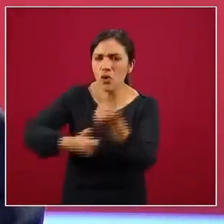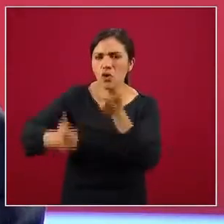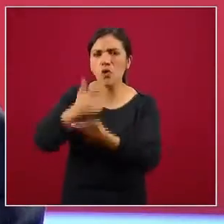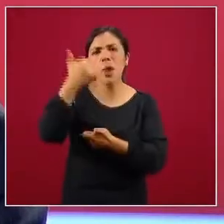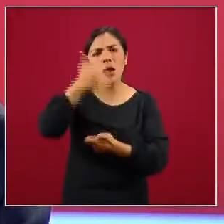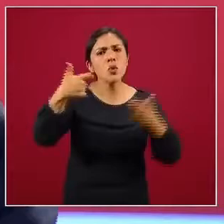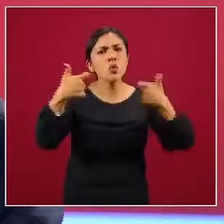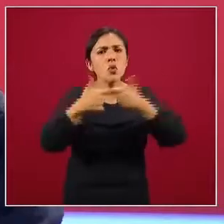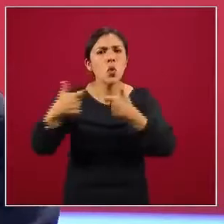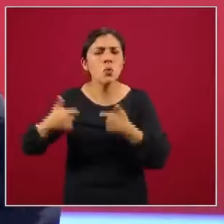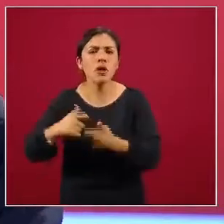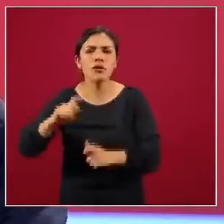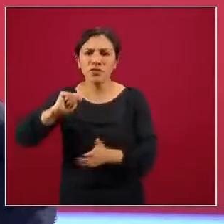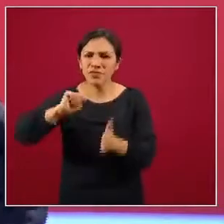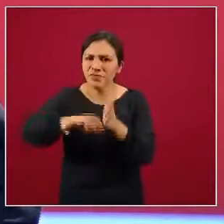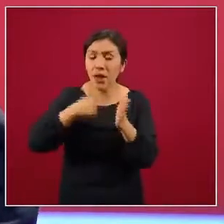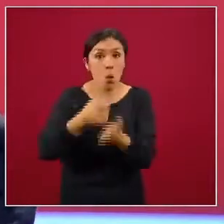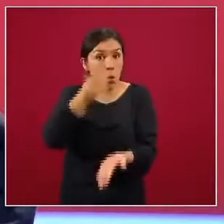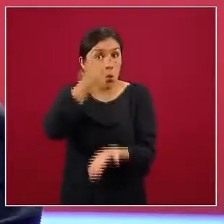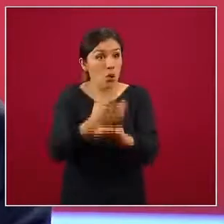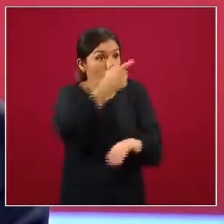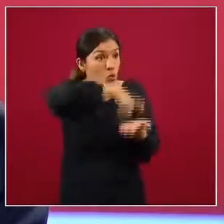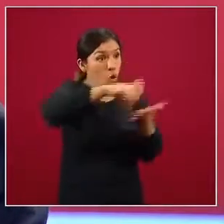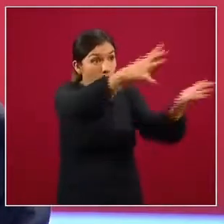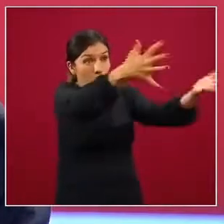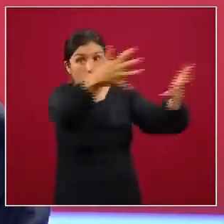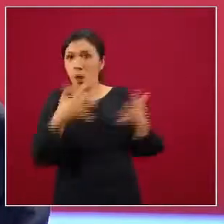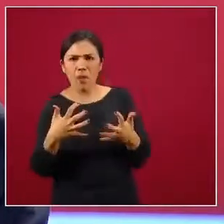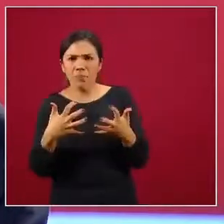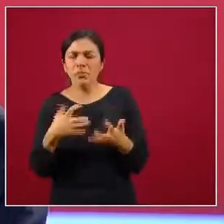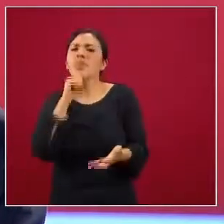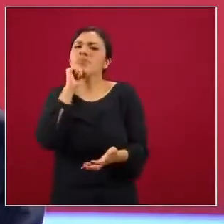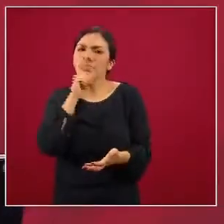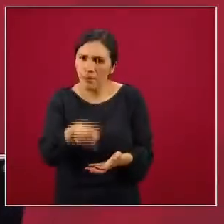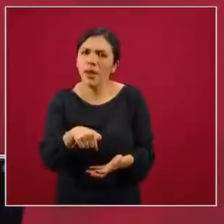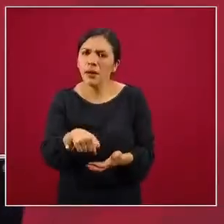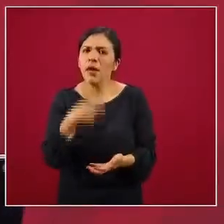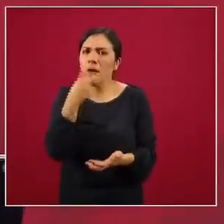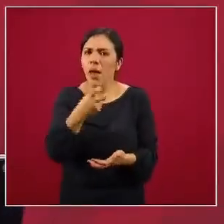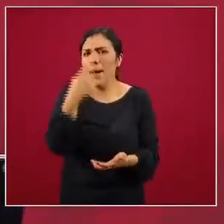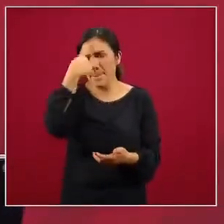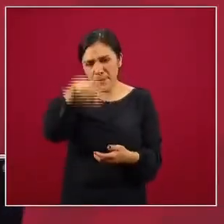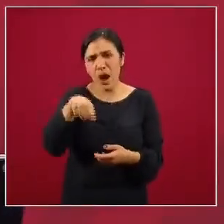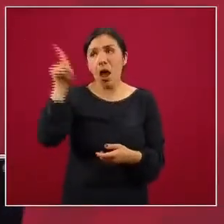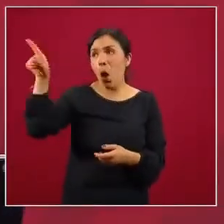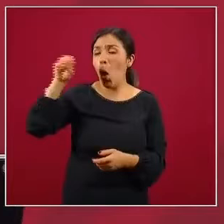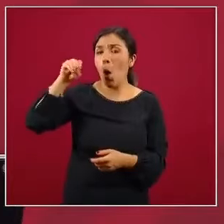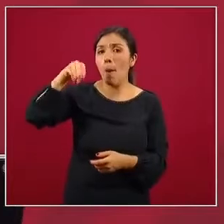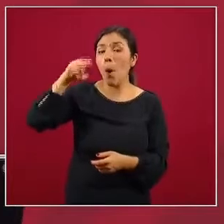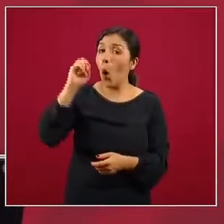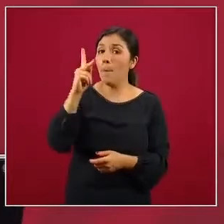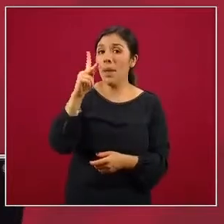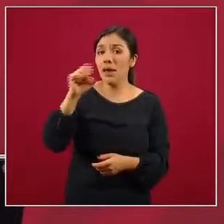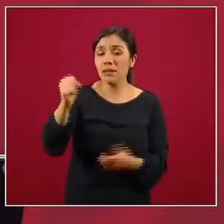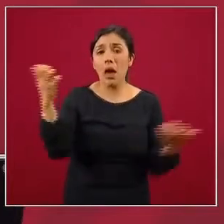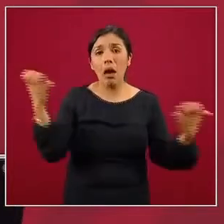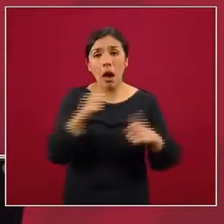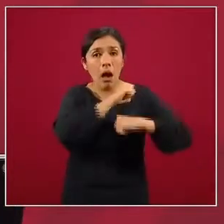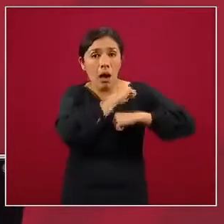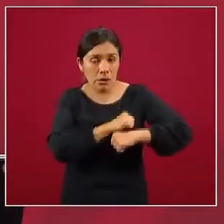cooperación técnica, no es solamente comprar, sino es además cooperación técnica que tiene la Organización Panamericana de la